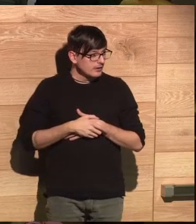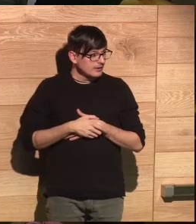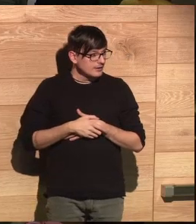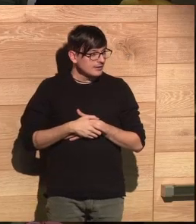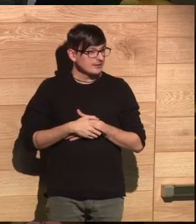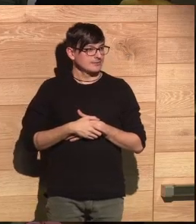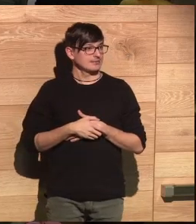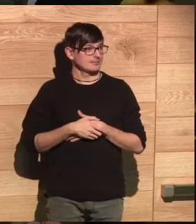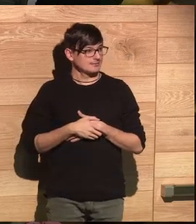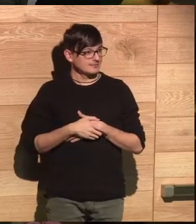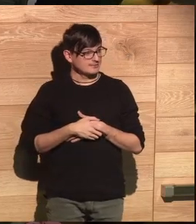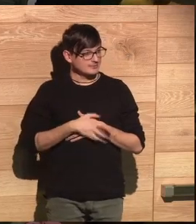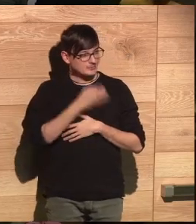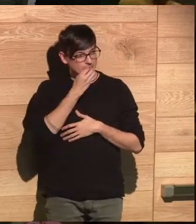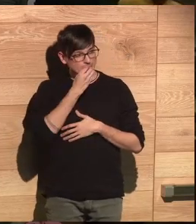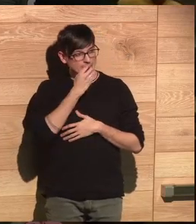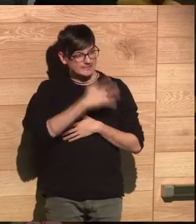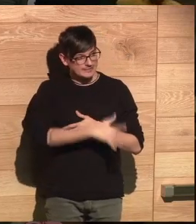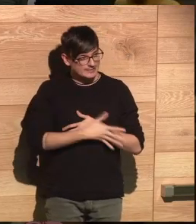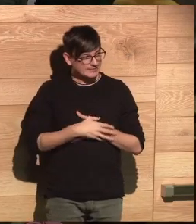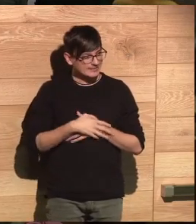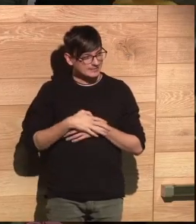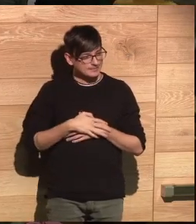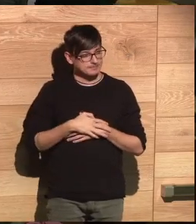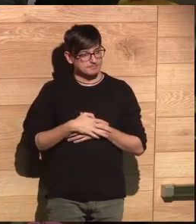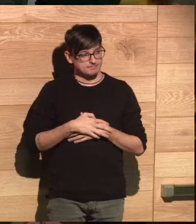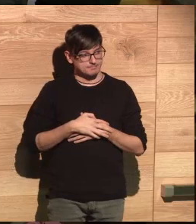¡Ay! Muy bien.